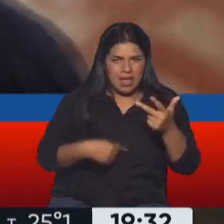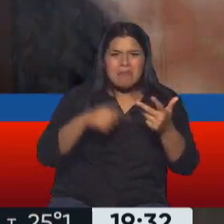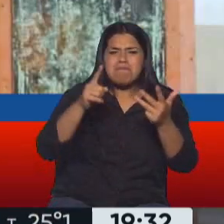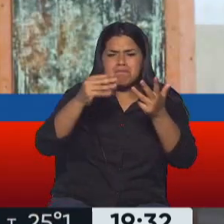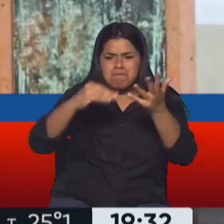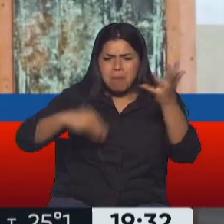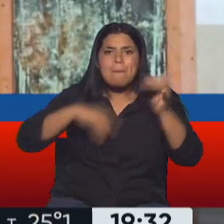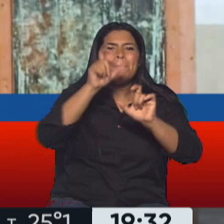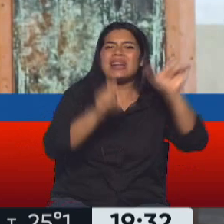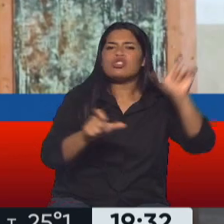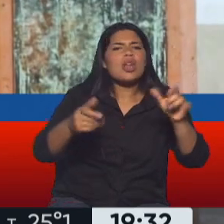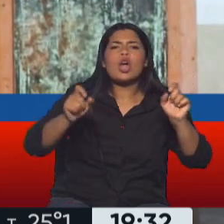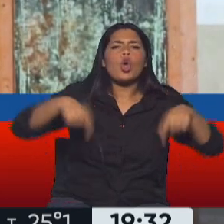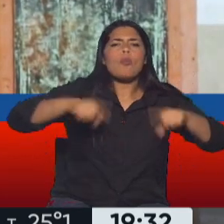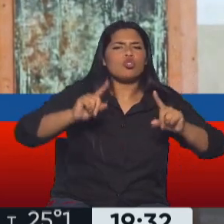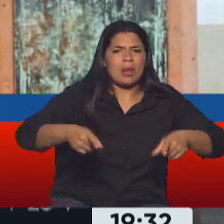calle